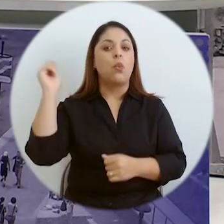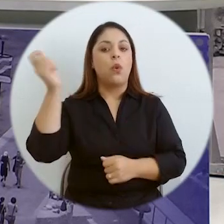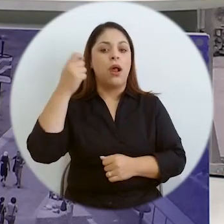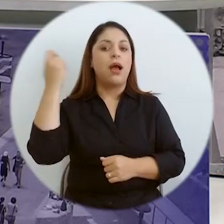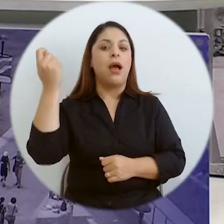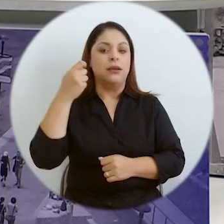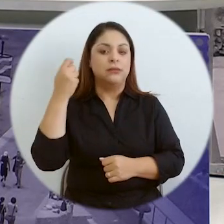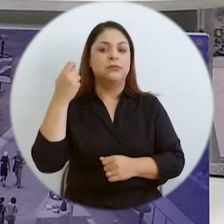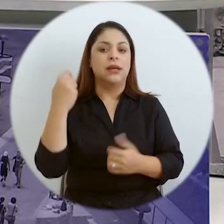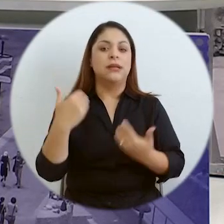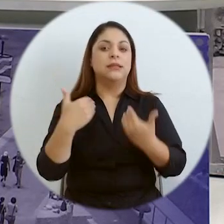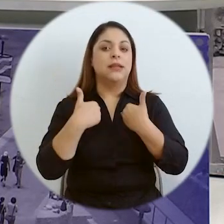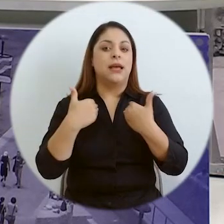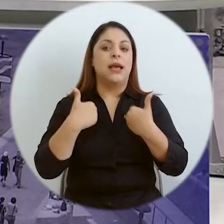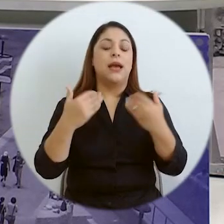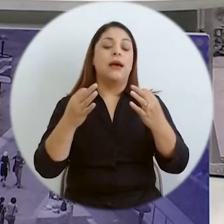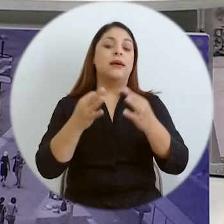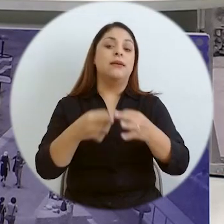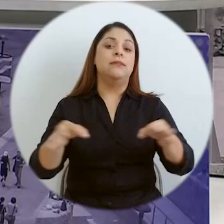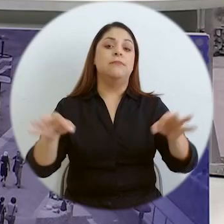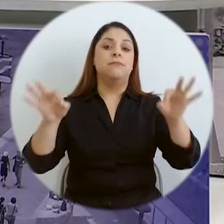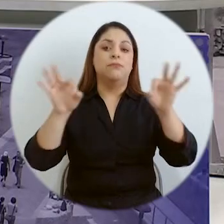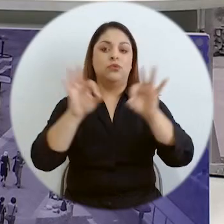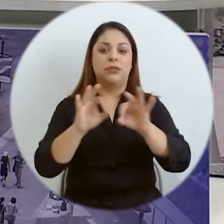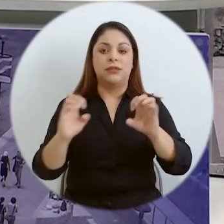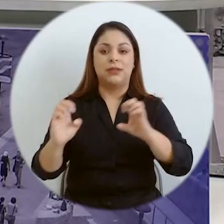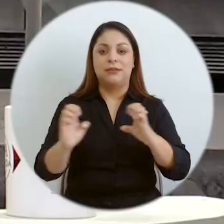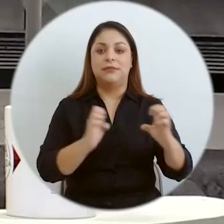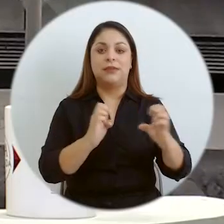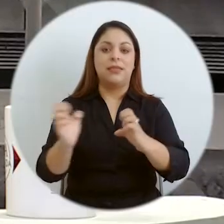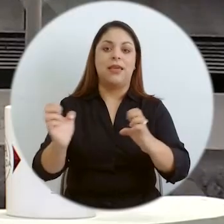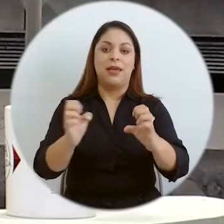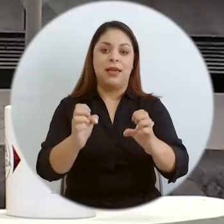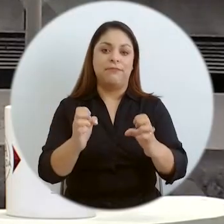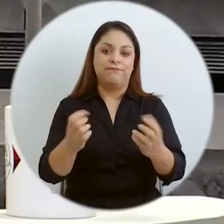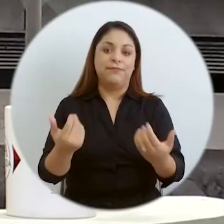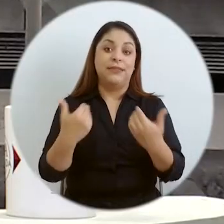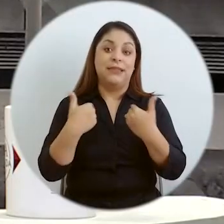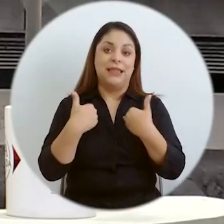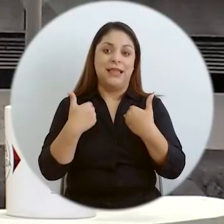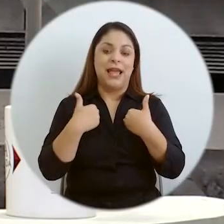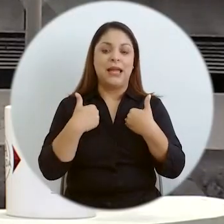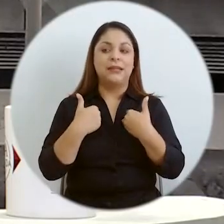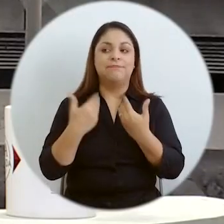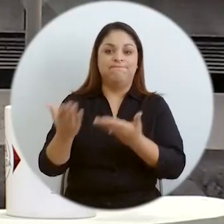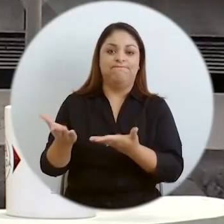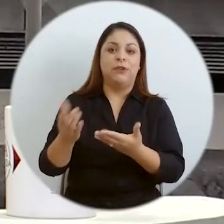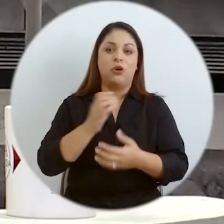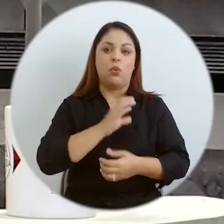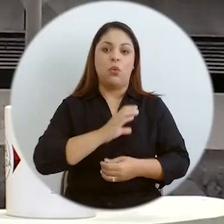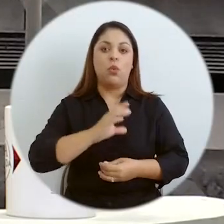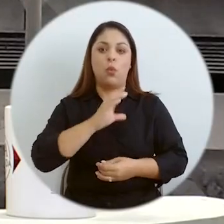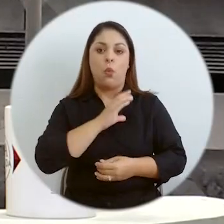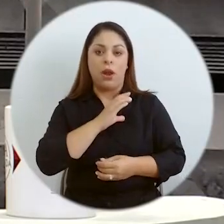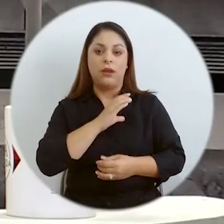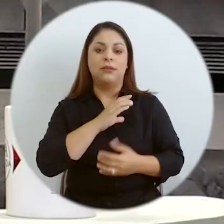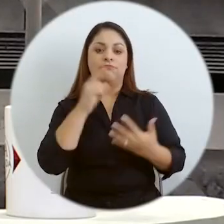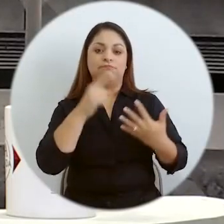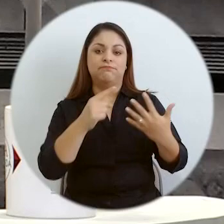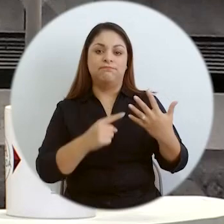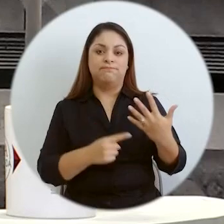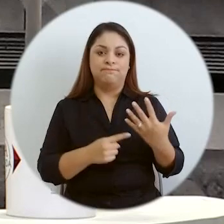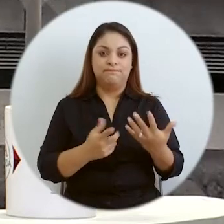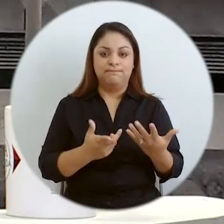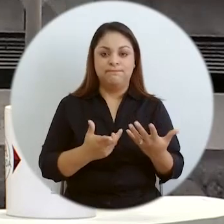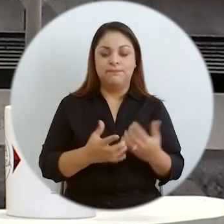esa importancia estratégica en cuanto a que reúne esas cualidades imaginarias de